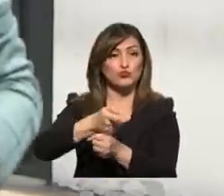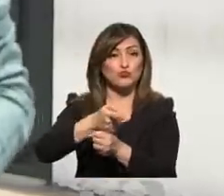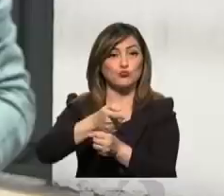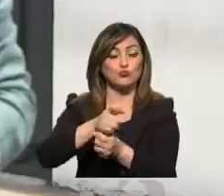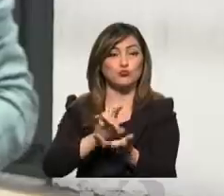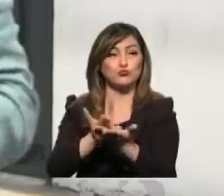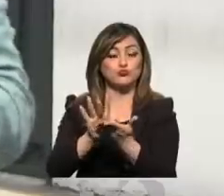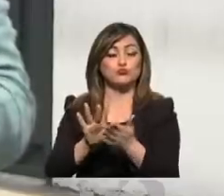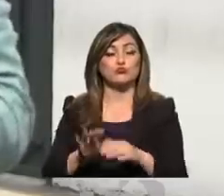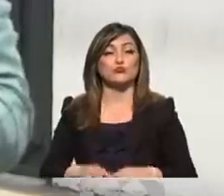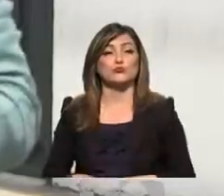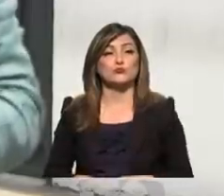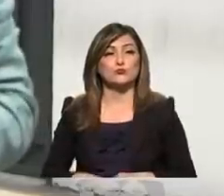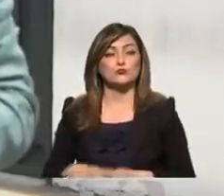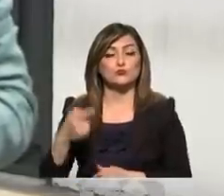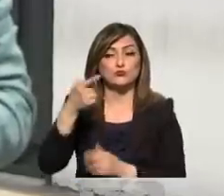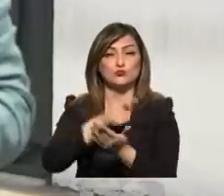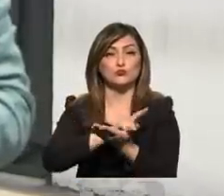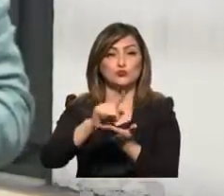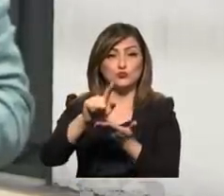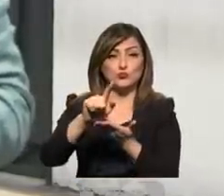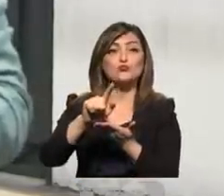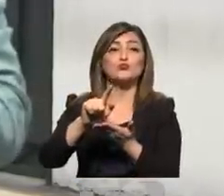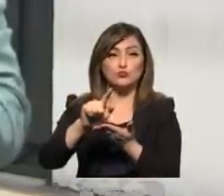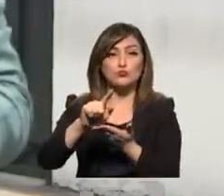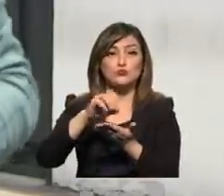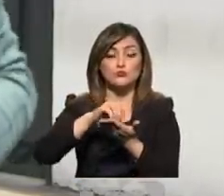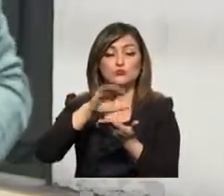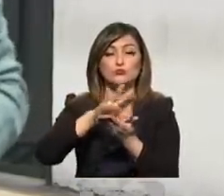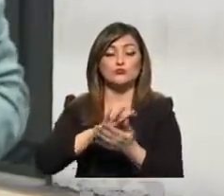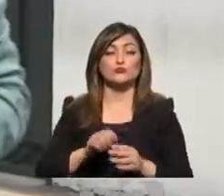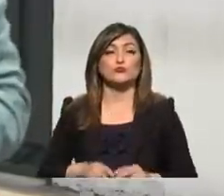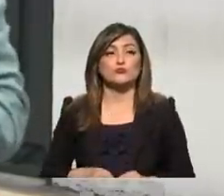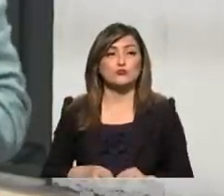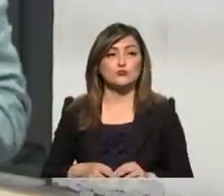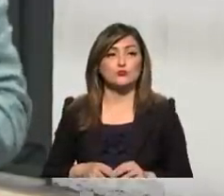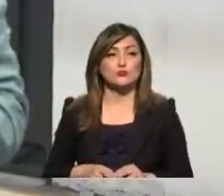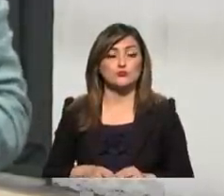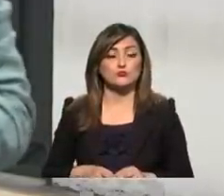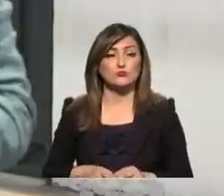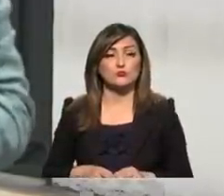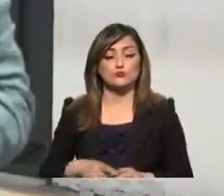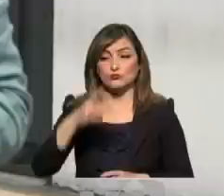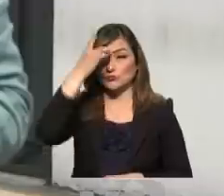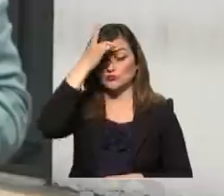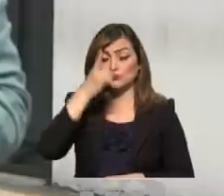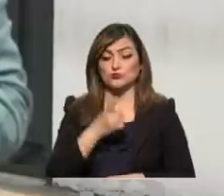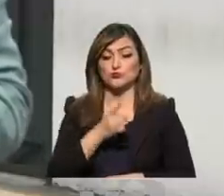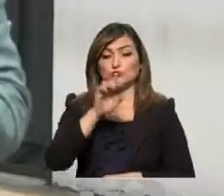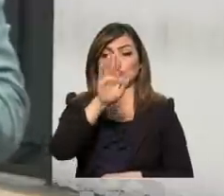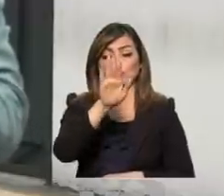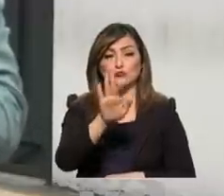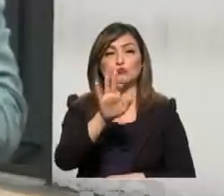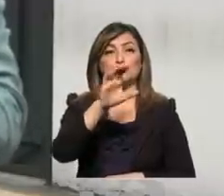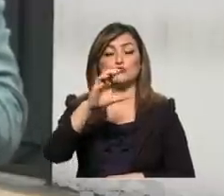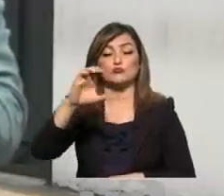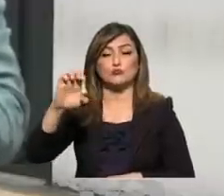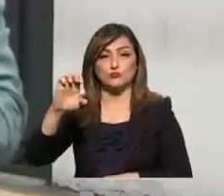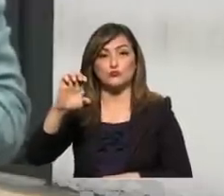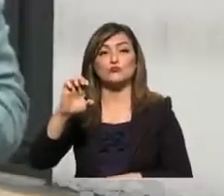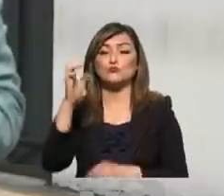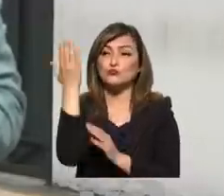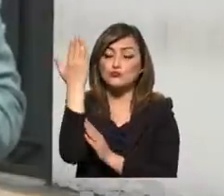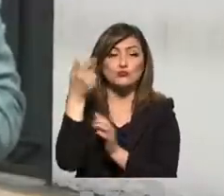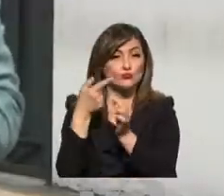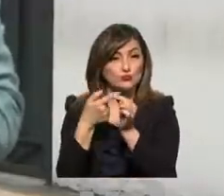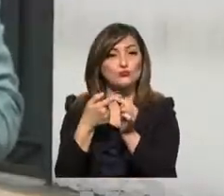Muy probablemente la próxima semana entrará en vigor esta decisión del Contencioso Electoral y el alcalde de